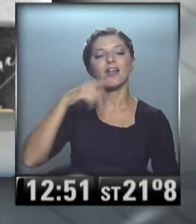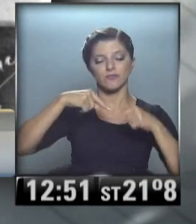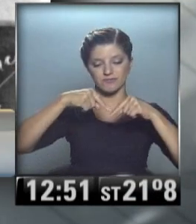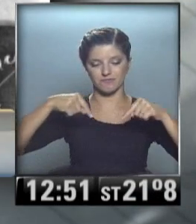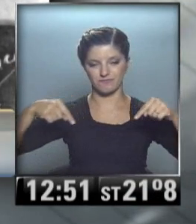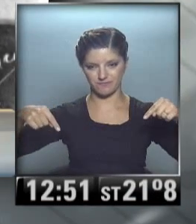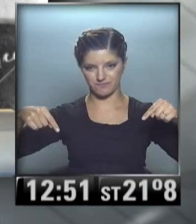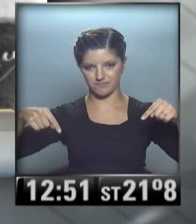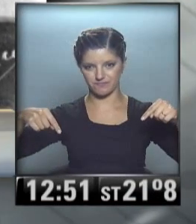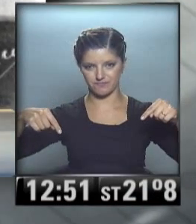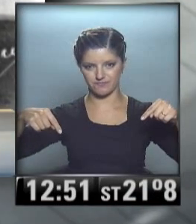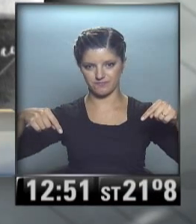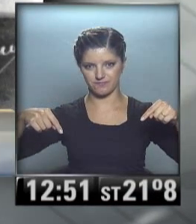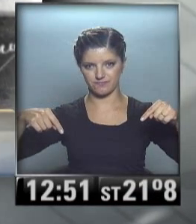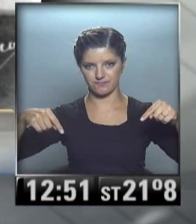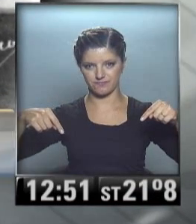0800-444-1777